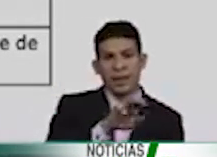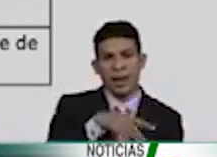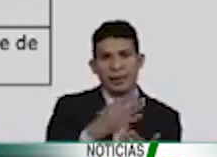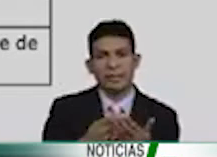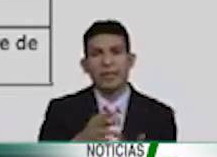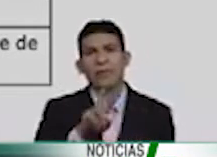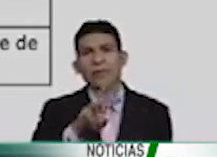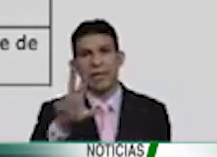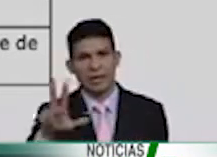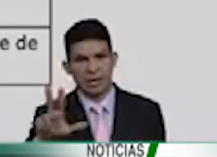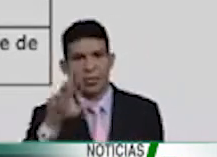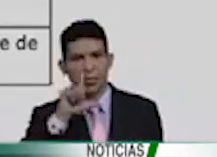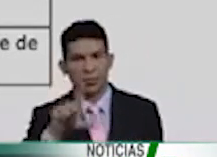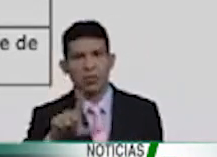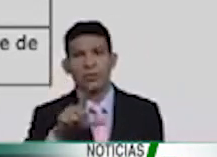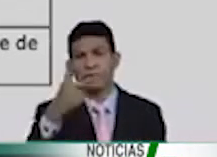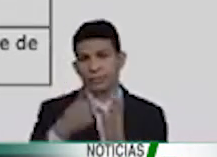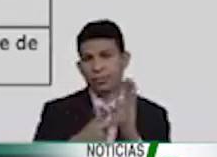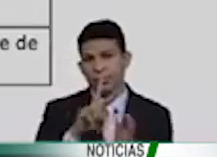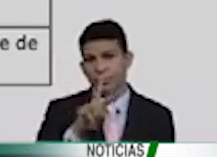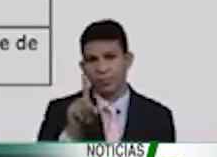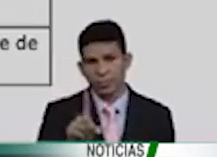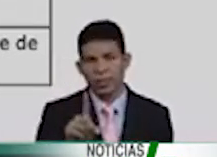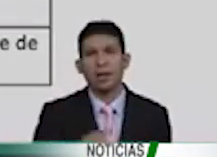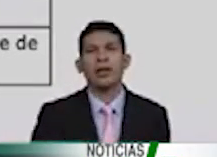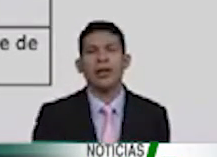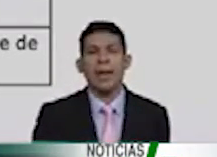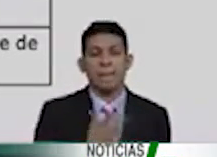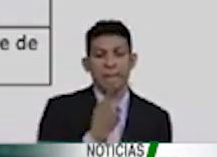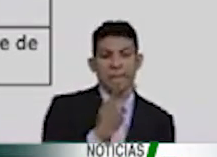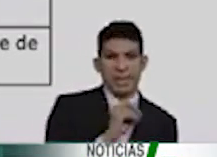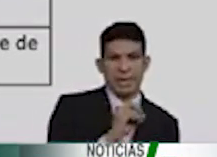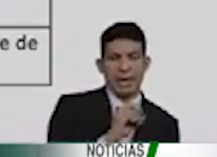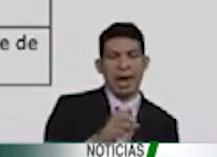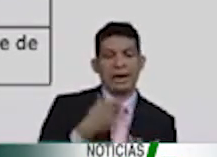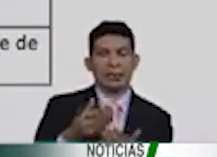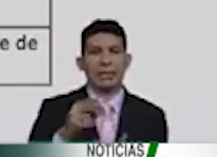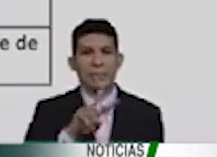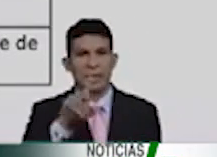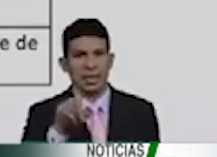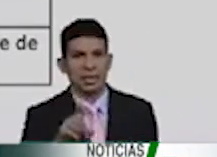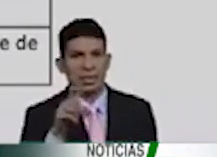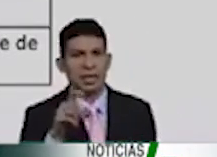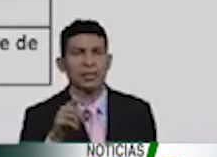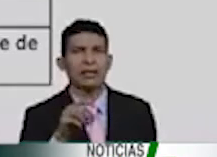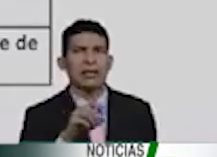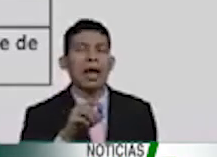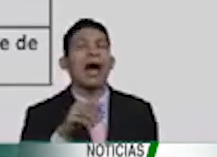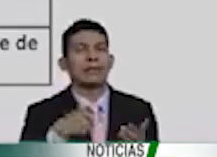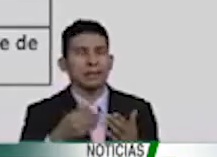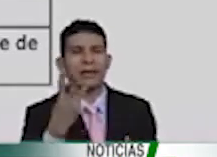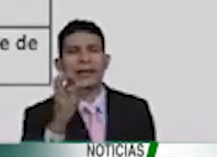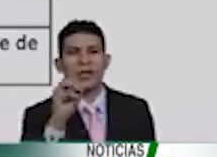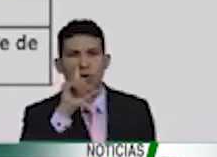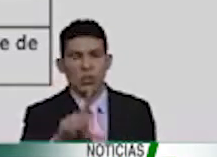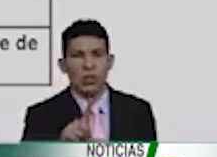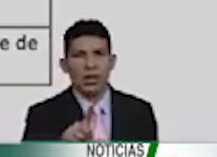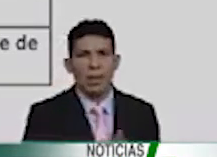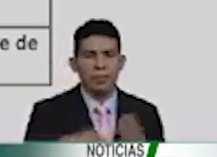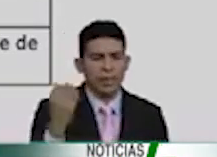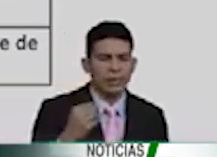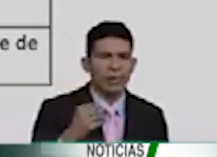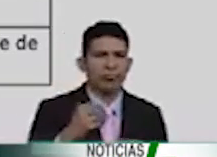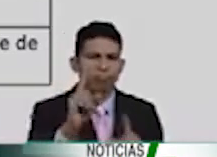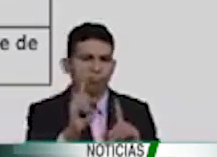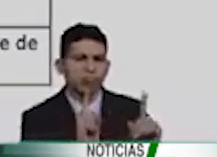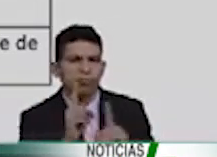del 2021, evaluamos los planes de negocio del 26 al 30 de julio, hacemos jornada de pitch del 9 al 13 de agosto,